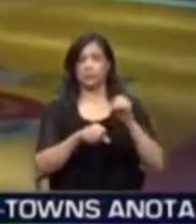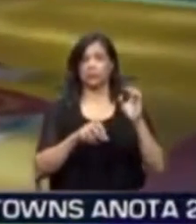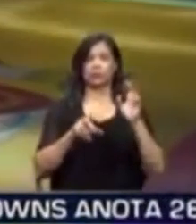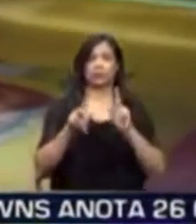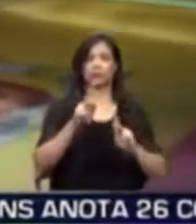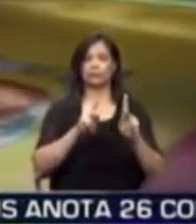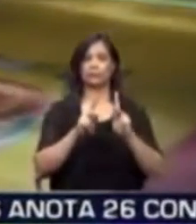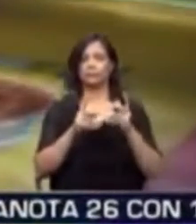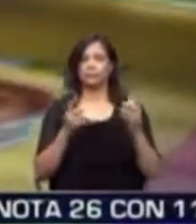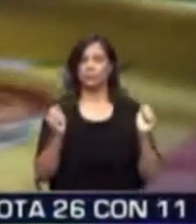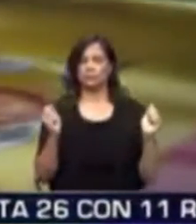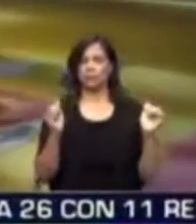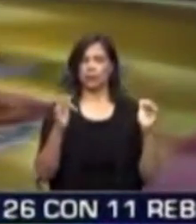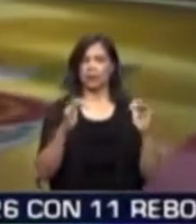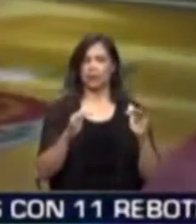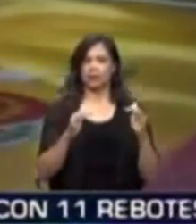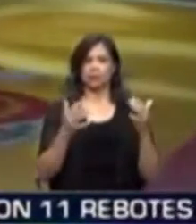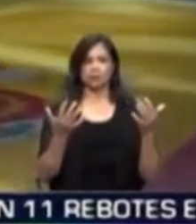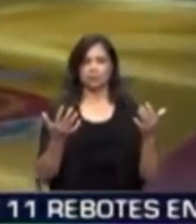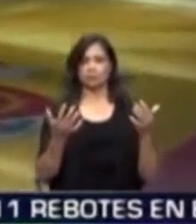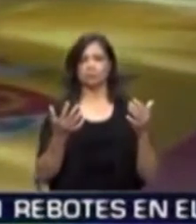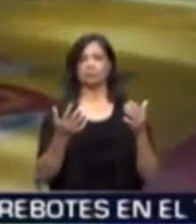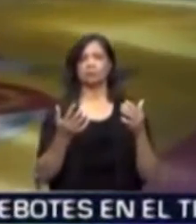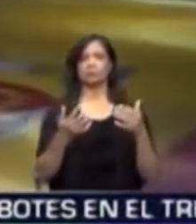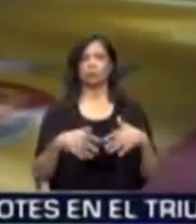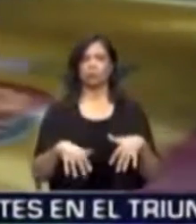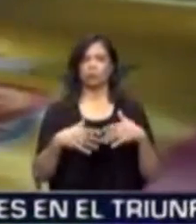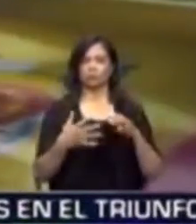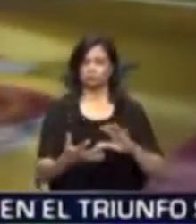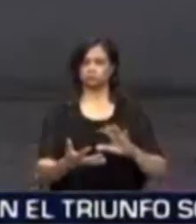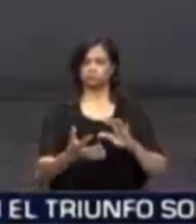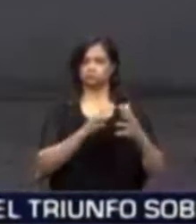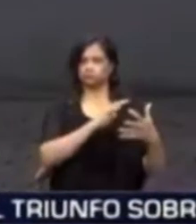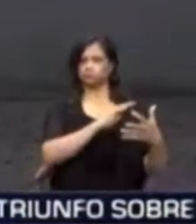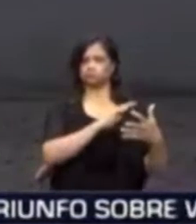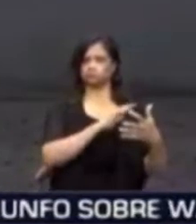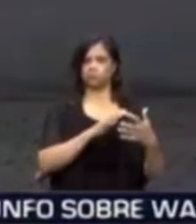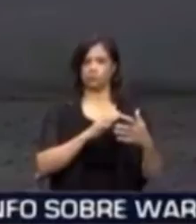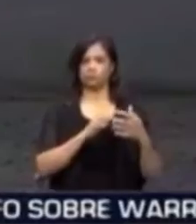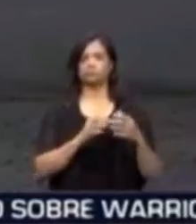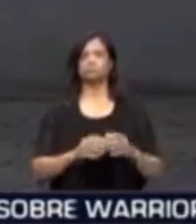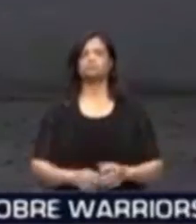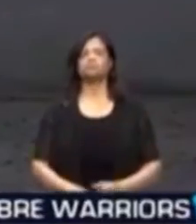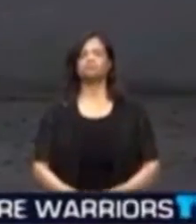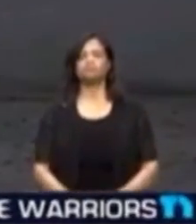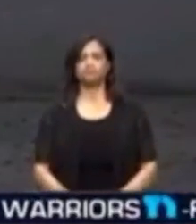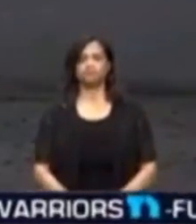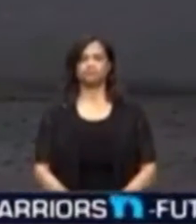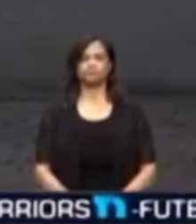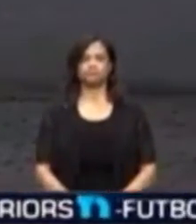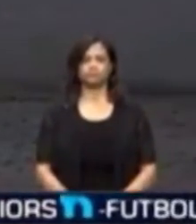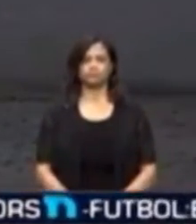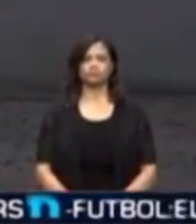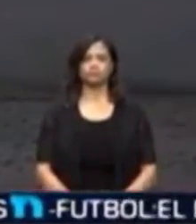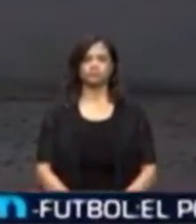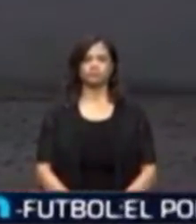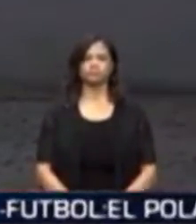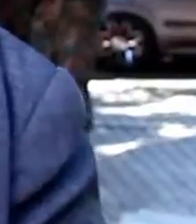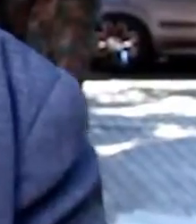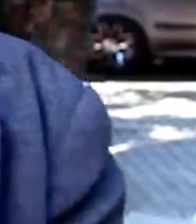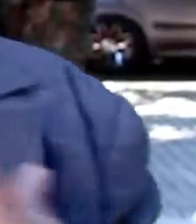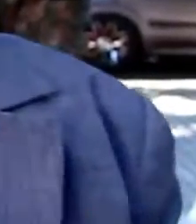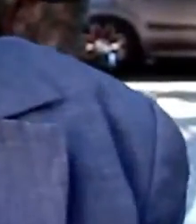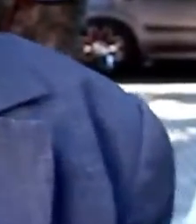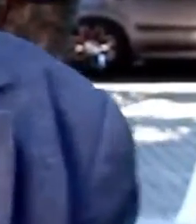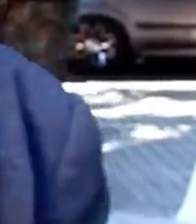que allí acuden denuncian que impera el desorden el periodista ángel del carmen no tiene el informe